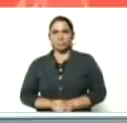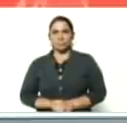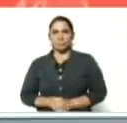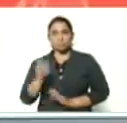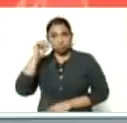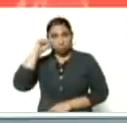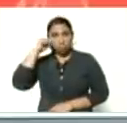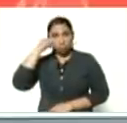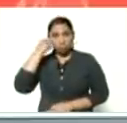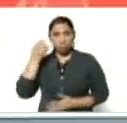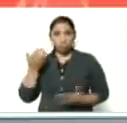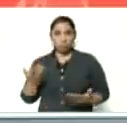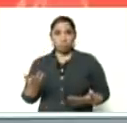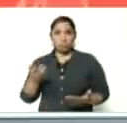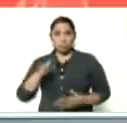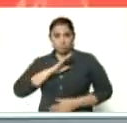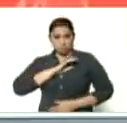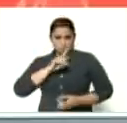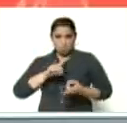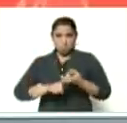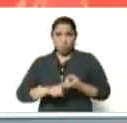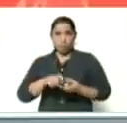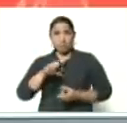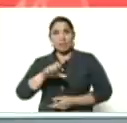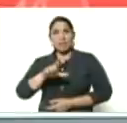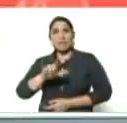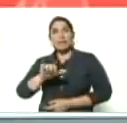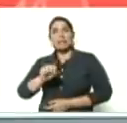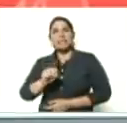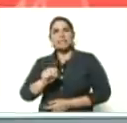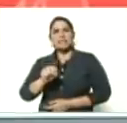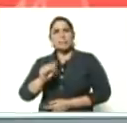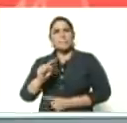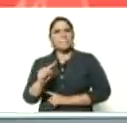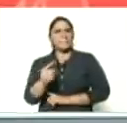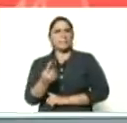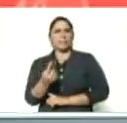Recuerdo que Cilia y Elías, su primera reacción fue de negación.